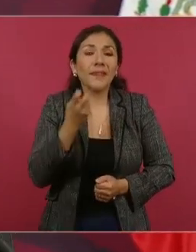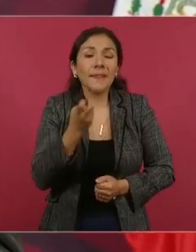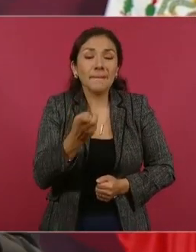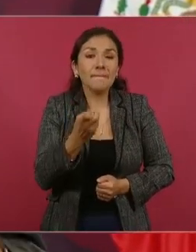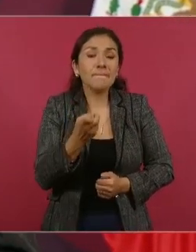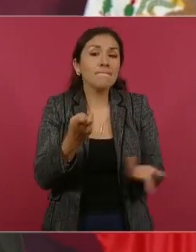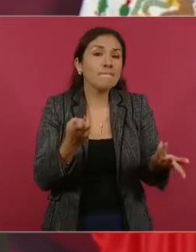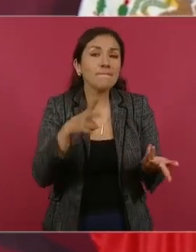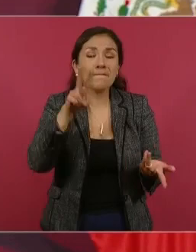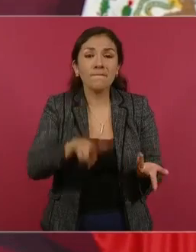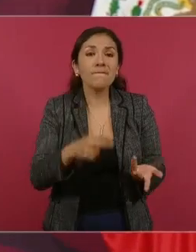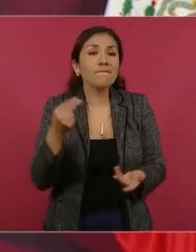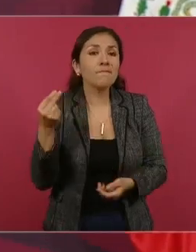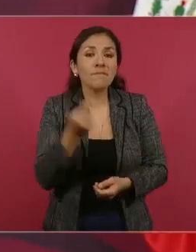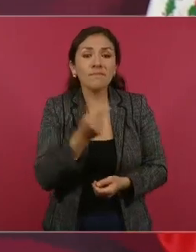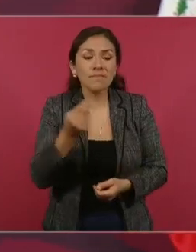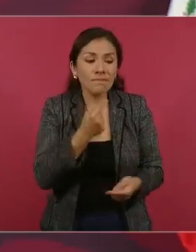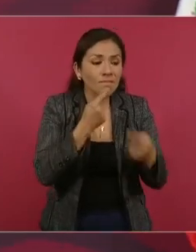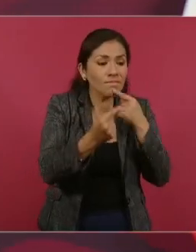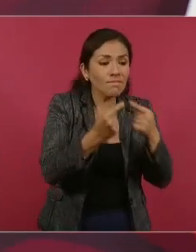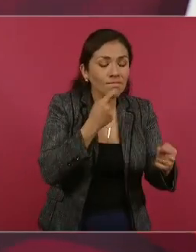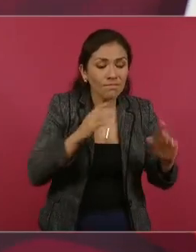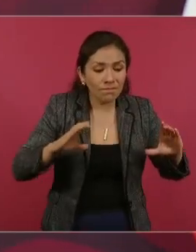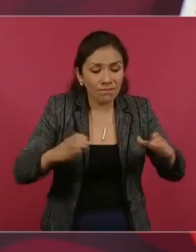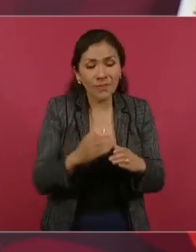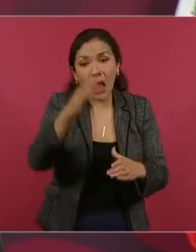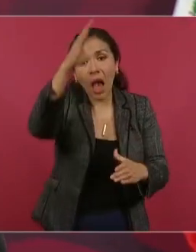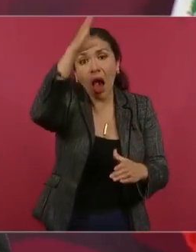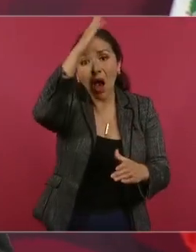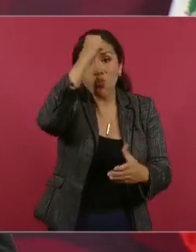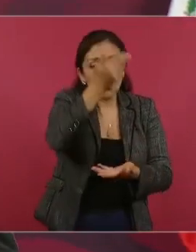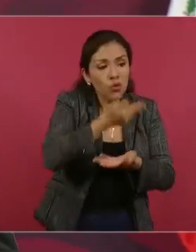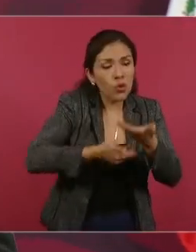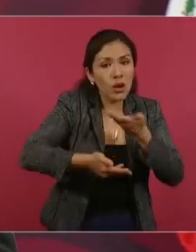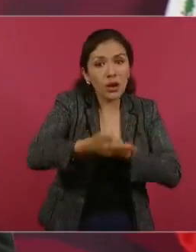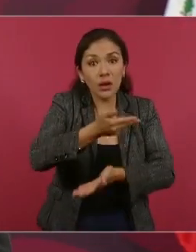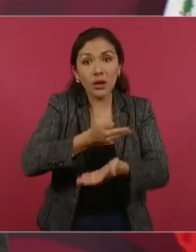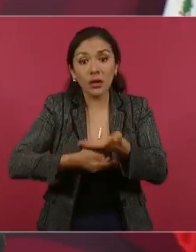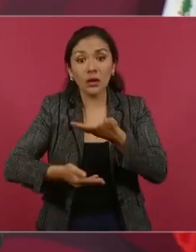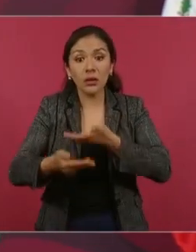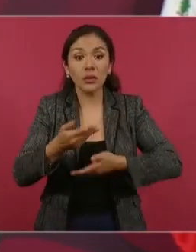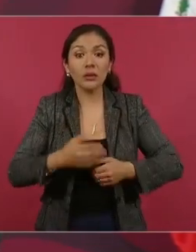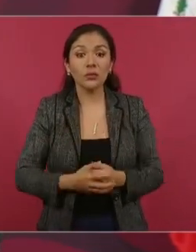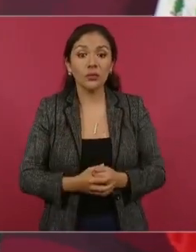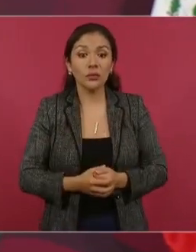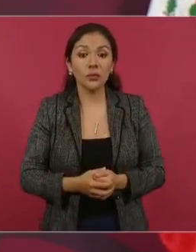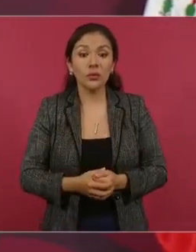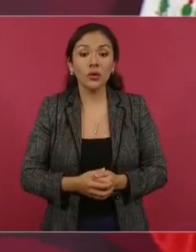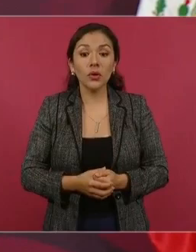necesitamos ponernos de acuerdo, porque